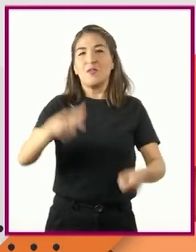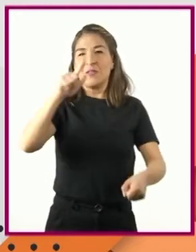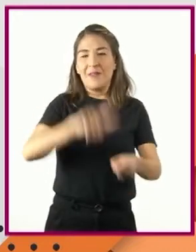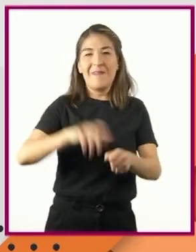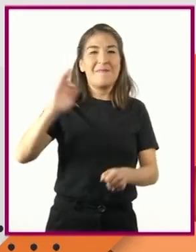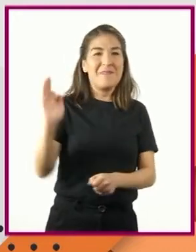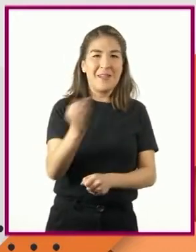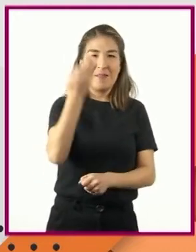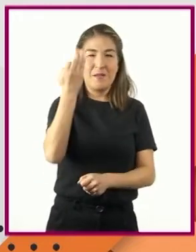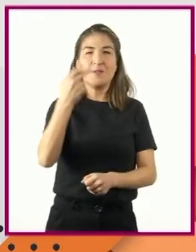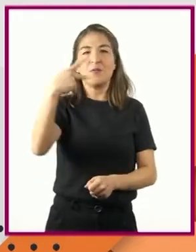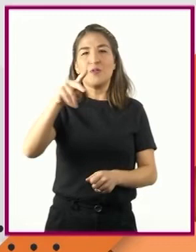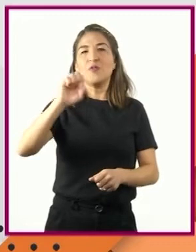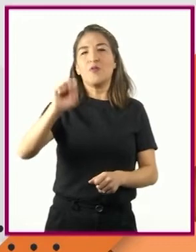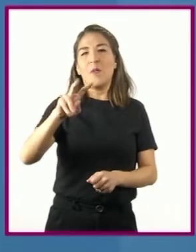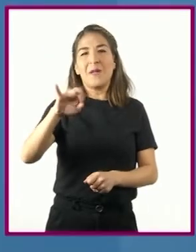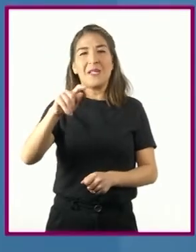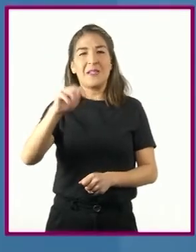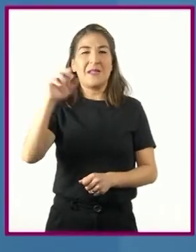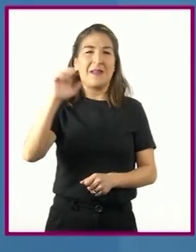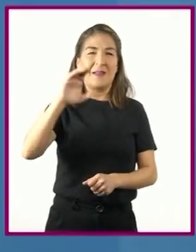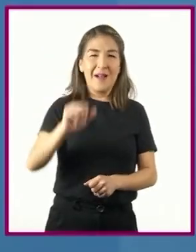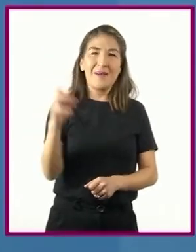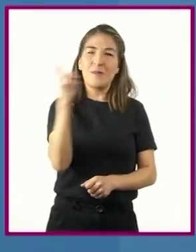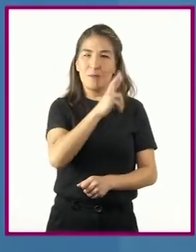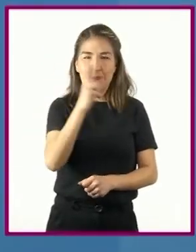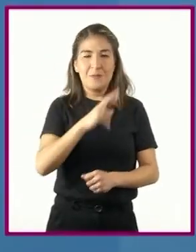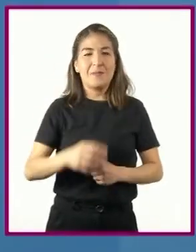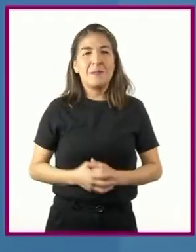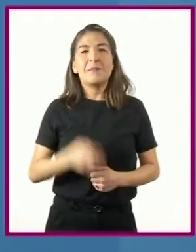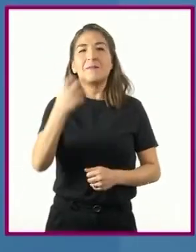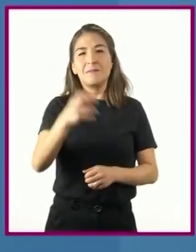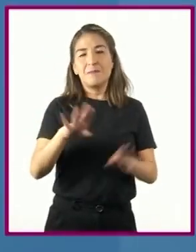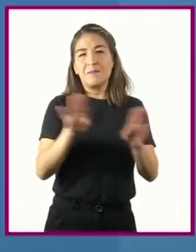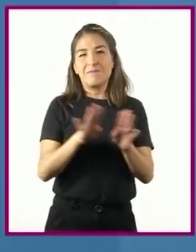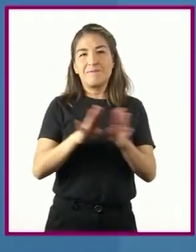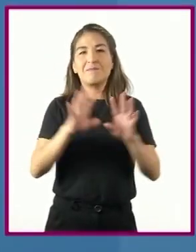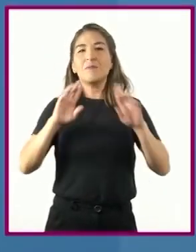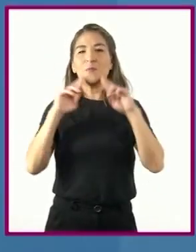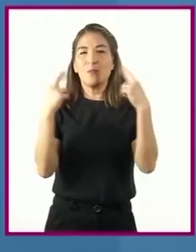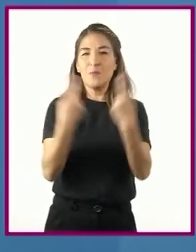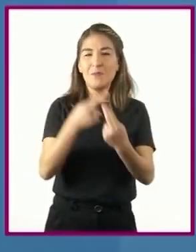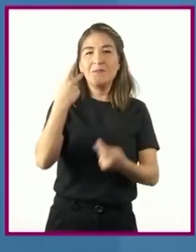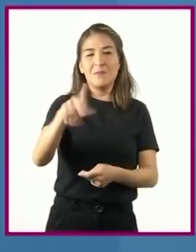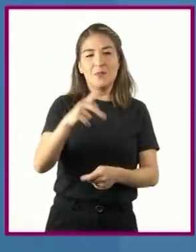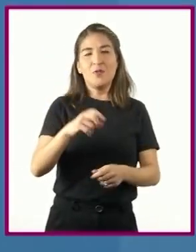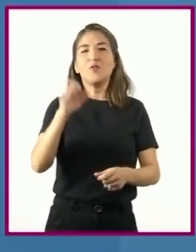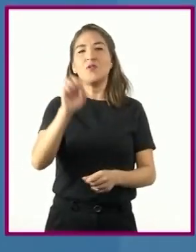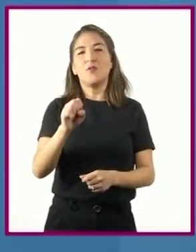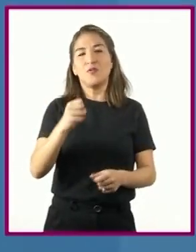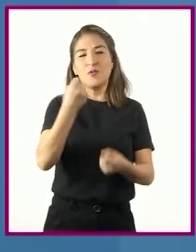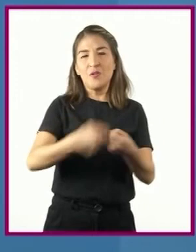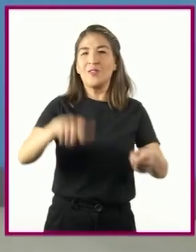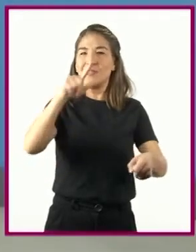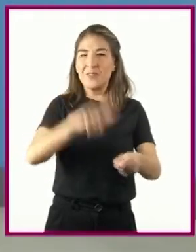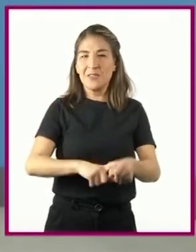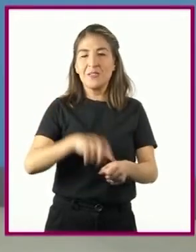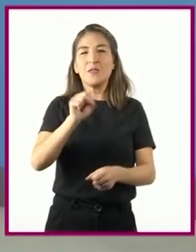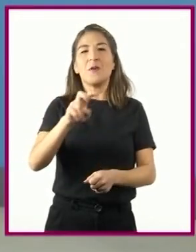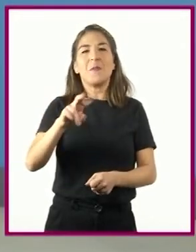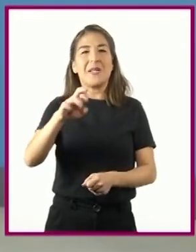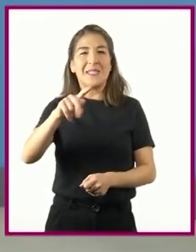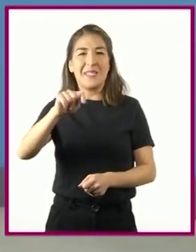Federativa Soviética de Rusia y antecedente de la Unión de Repúblicas Socialistas Soviéticas.